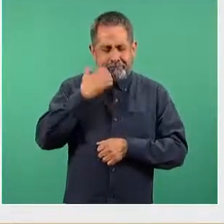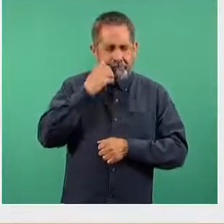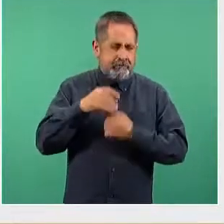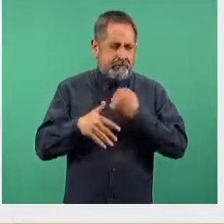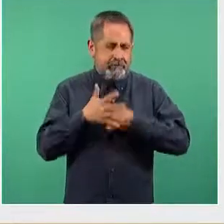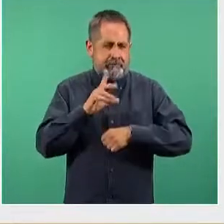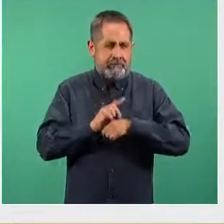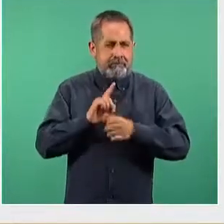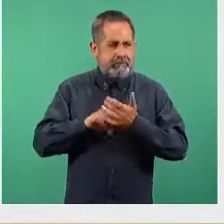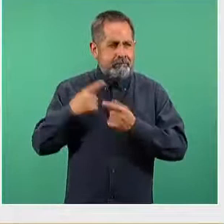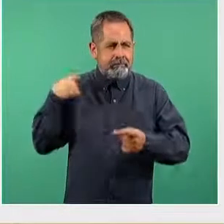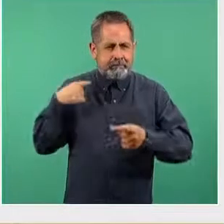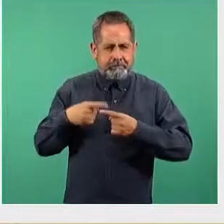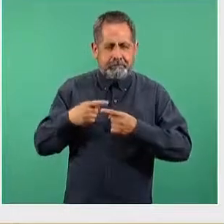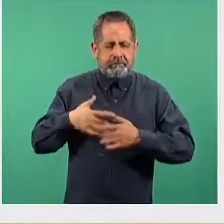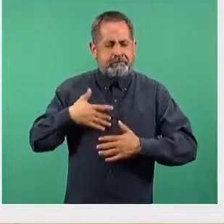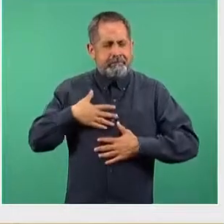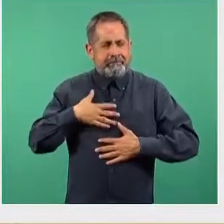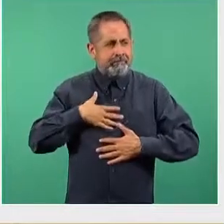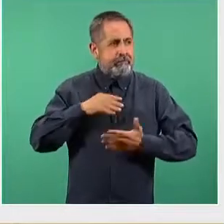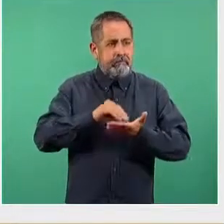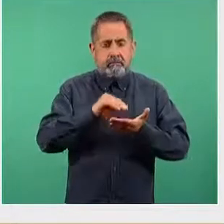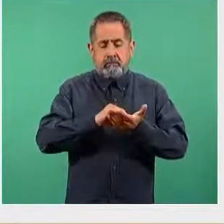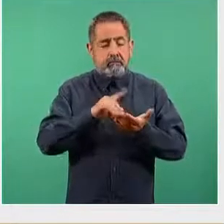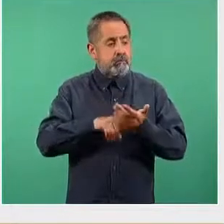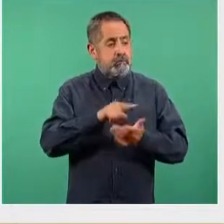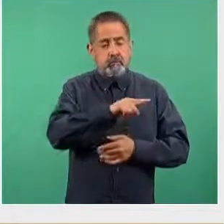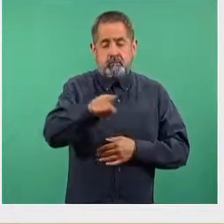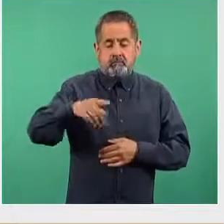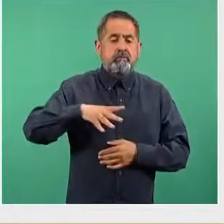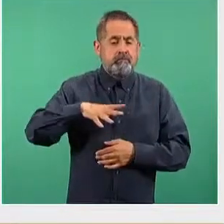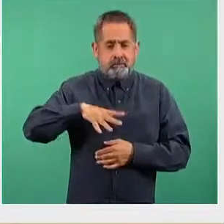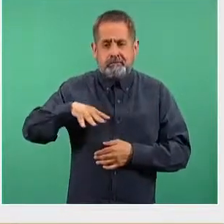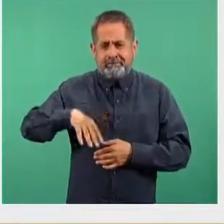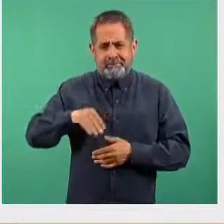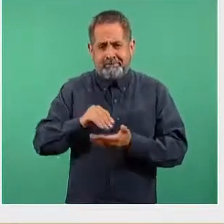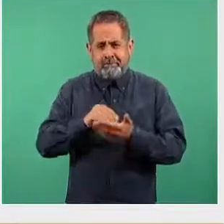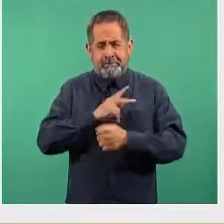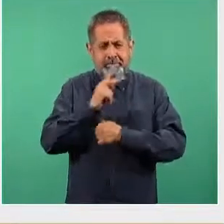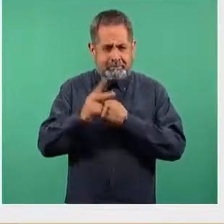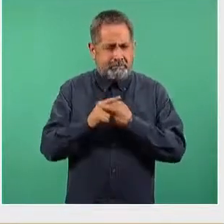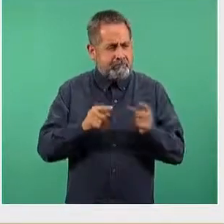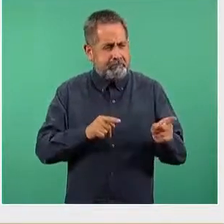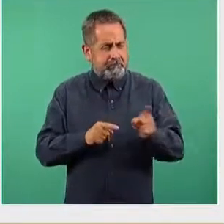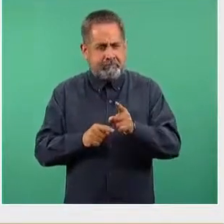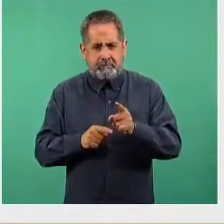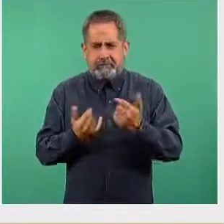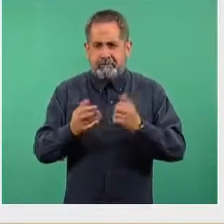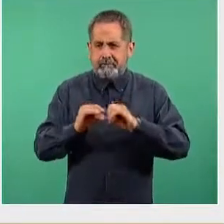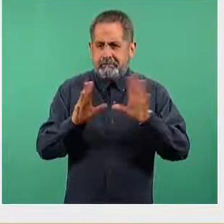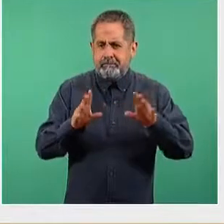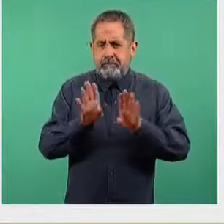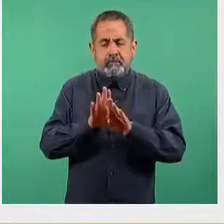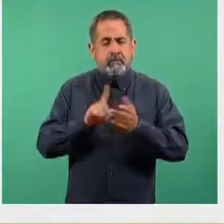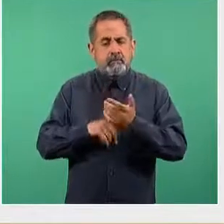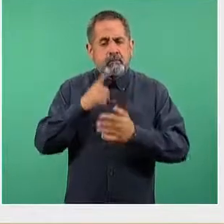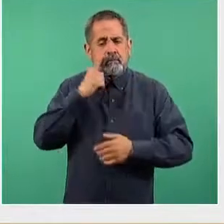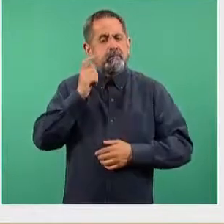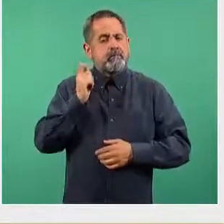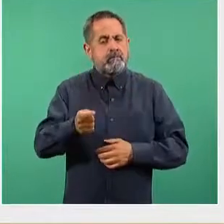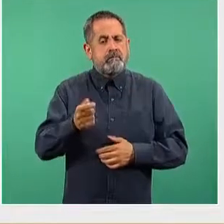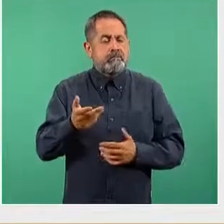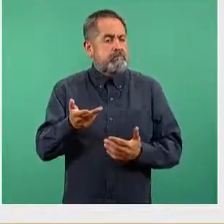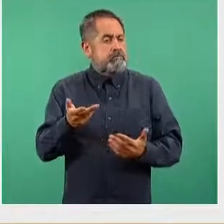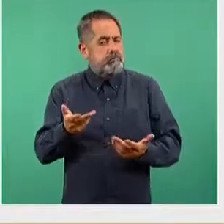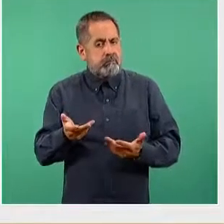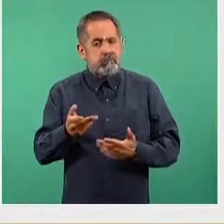se integran o componen la epidemia reciente, digamos, en el país, y obviamente este motor que en su momento todavía puede